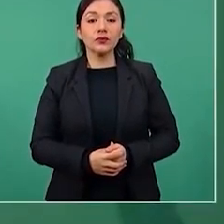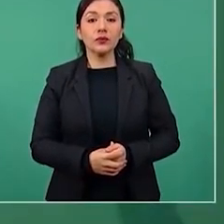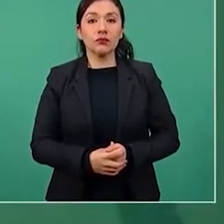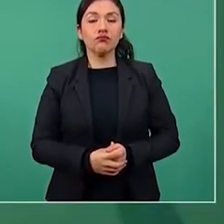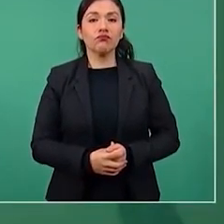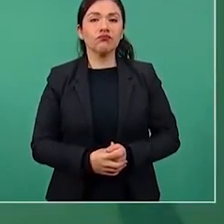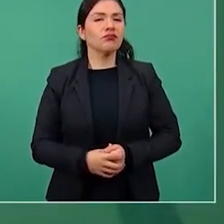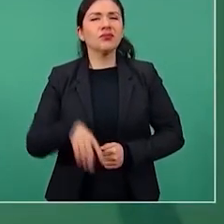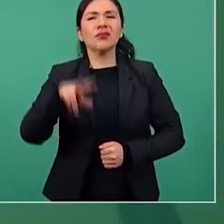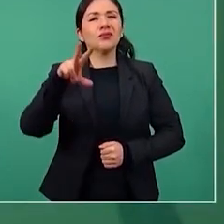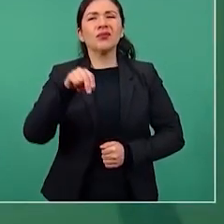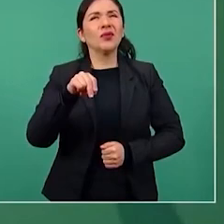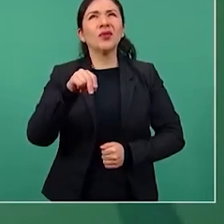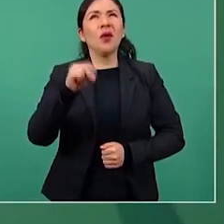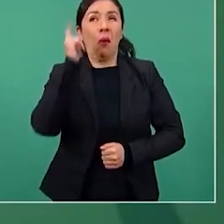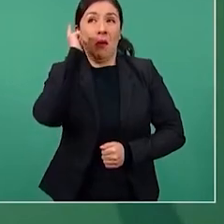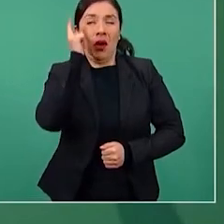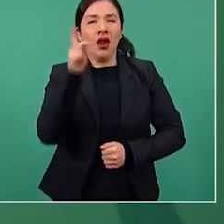reneguemos